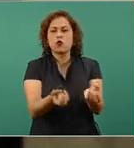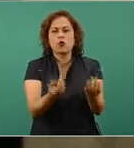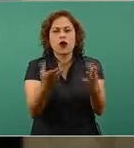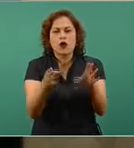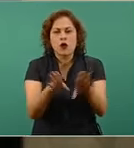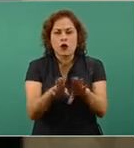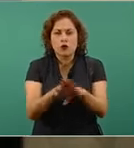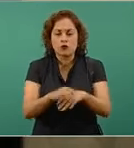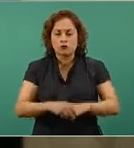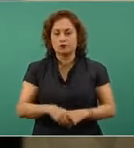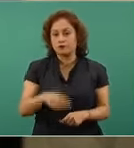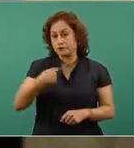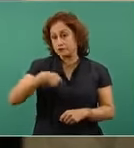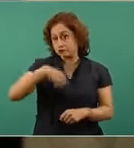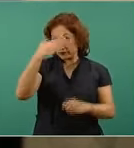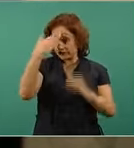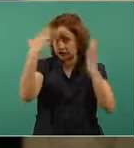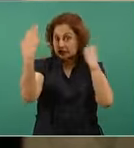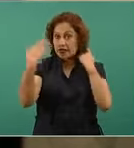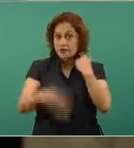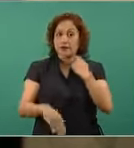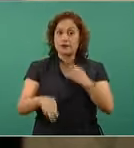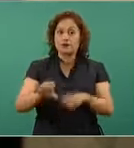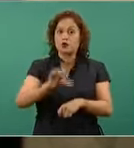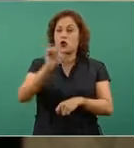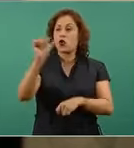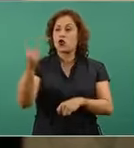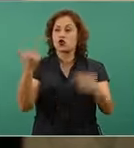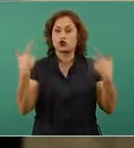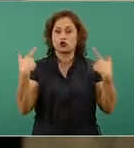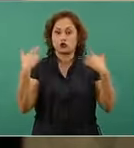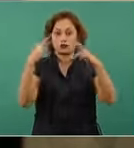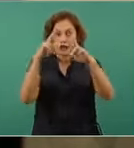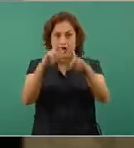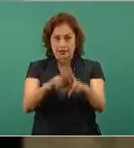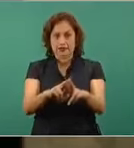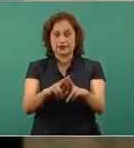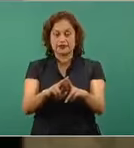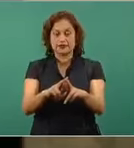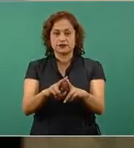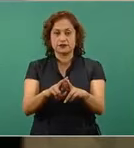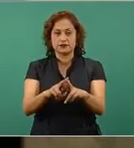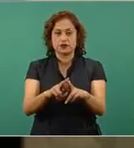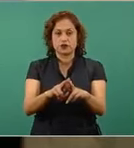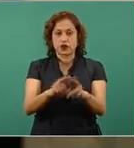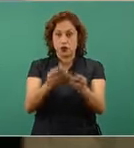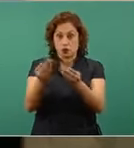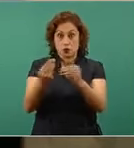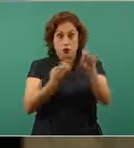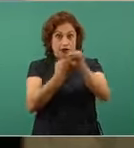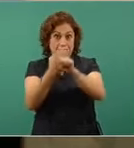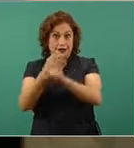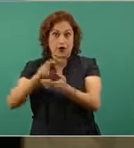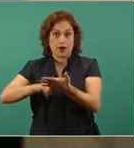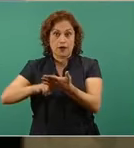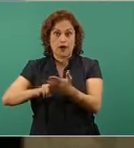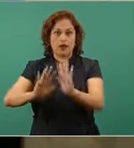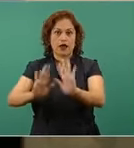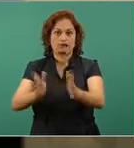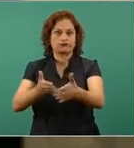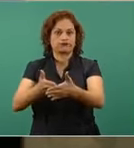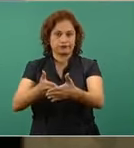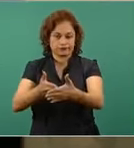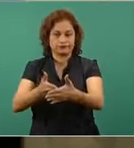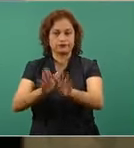Sabemos que la vacunación para el resto de los maestros en todos los demás estados, muchos ahora de ellos ya en verde, se va a detener. Nos preguntan